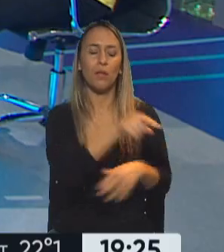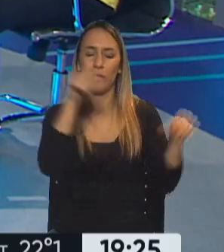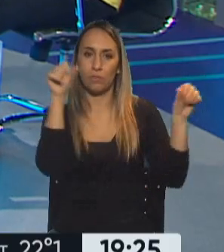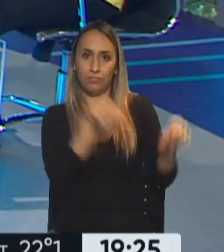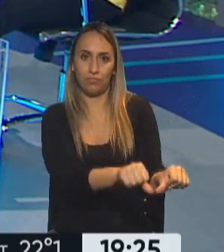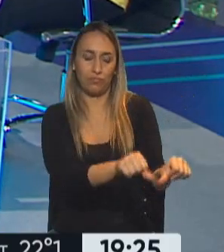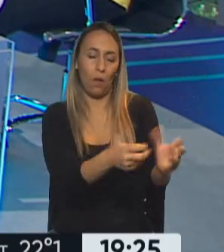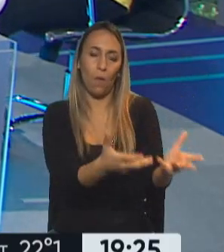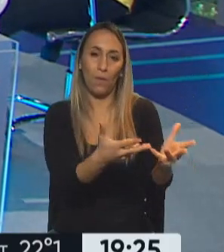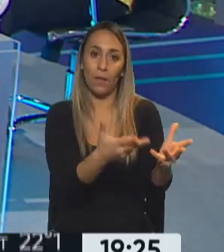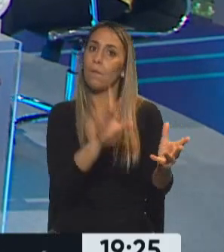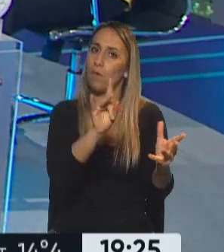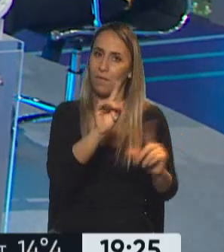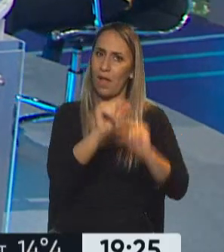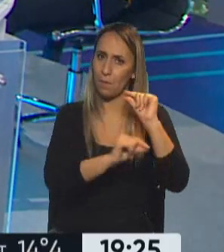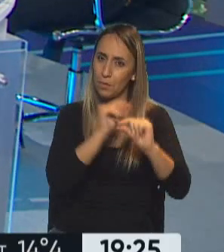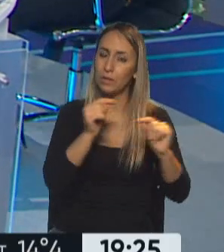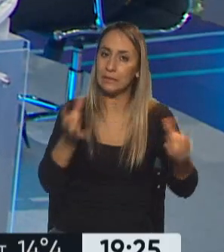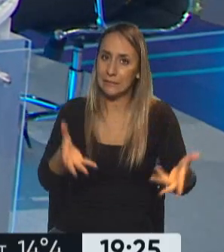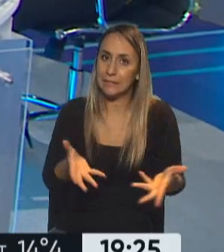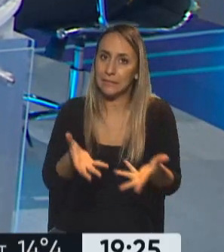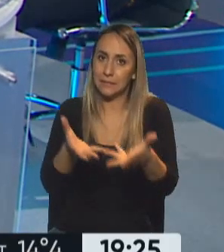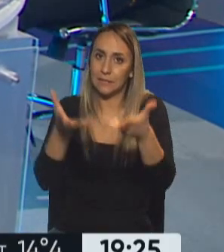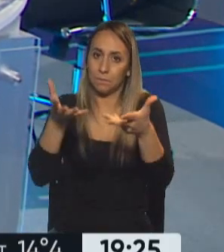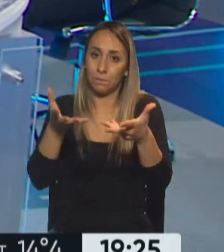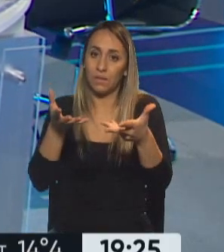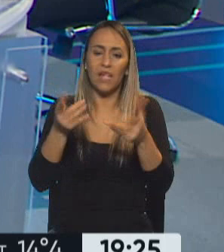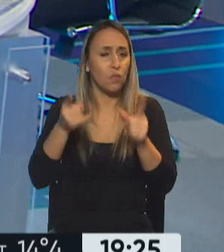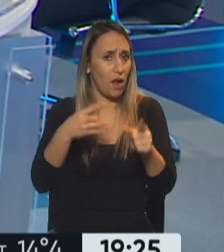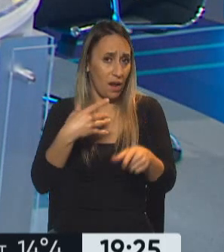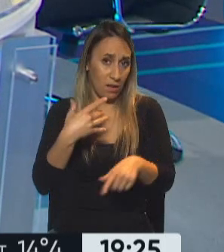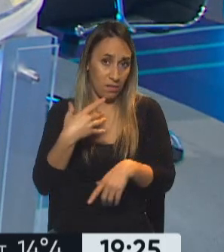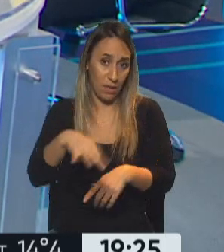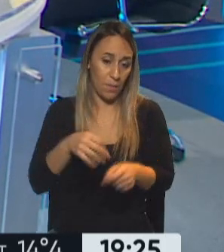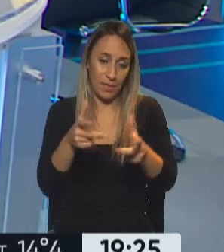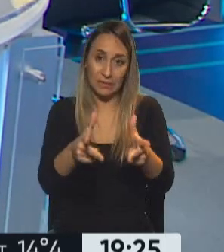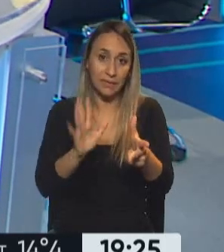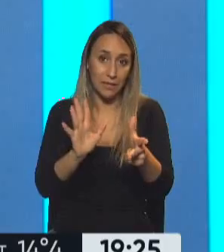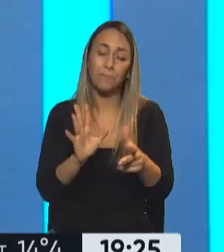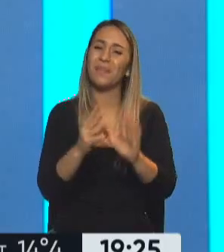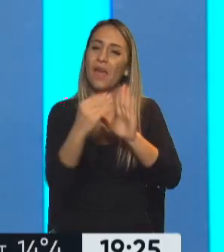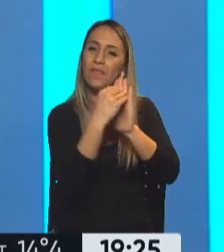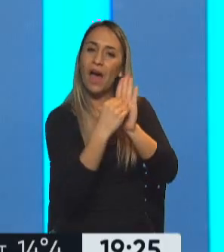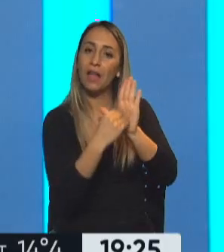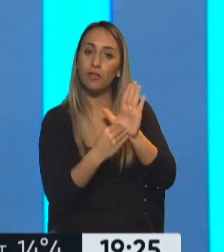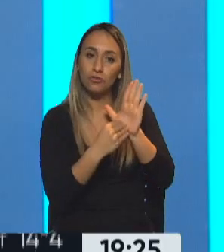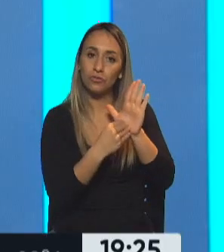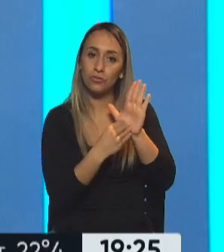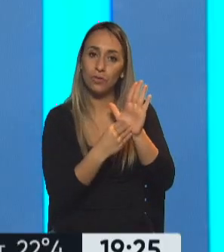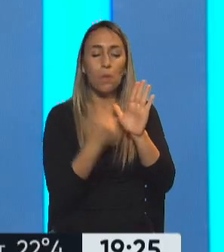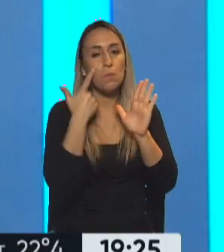cuesta mucho su recuperación. Igual, de todos modos, esto también hay que decirlo. A ver, estos datos, si bien obviamente marcan